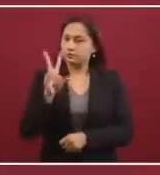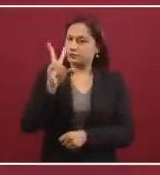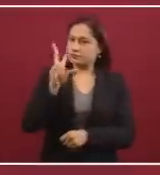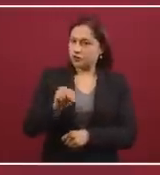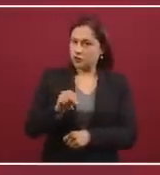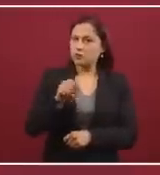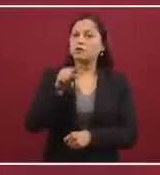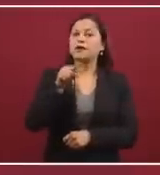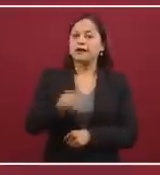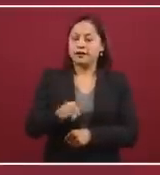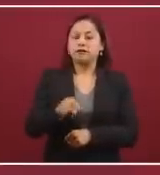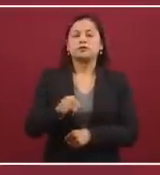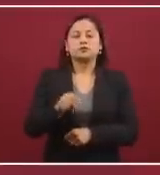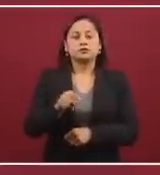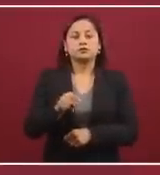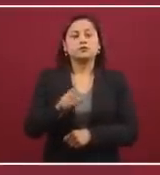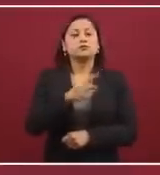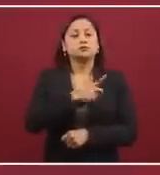maltratados